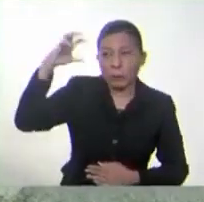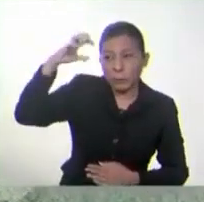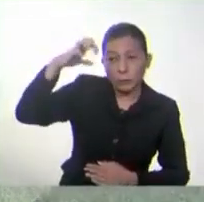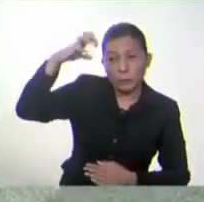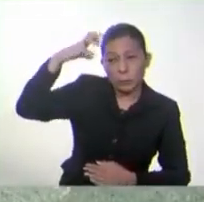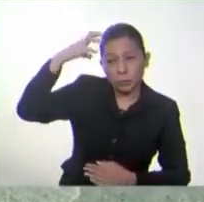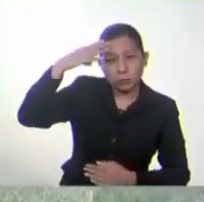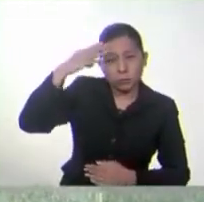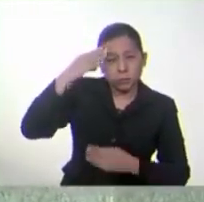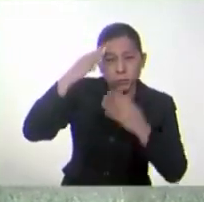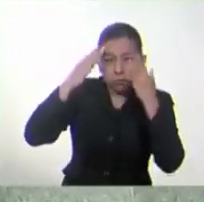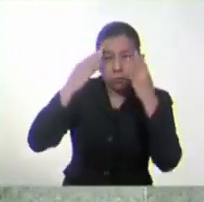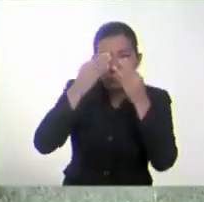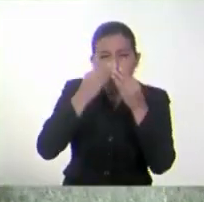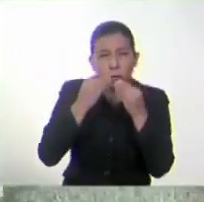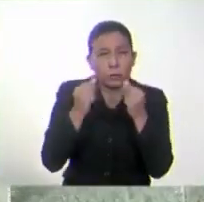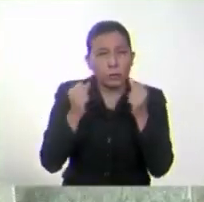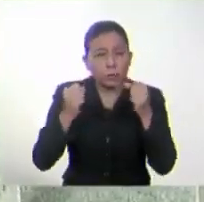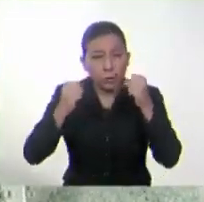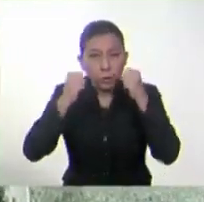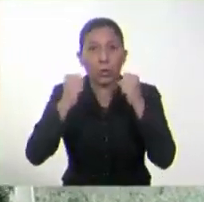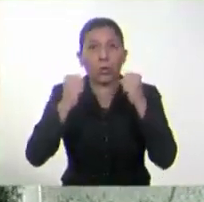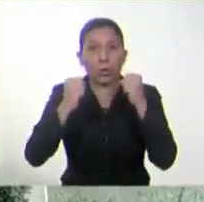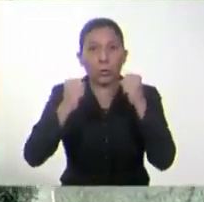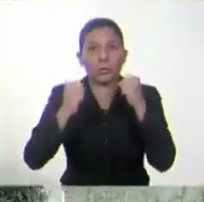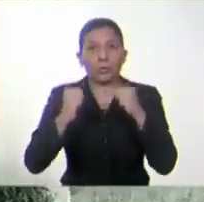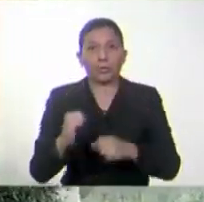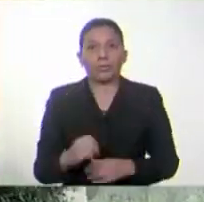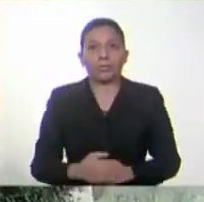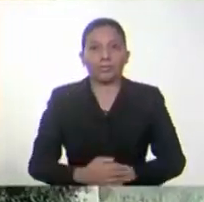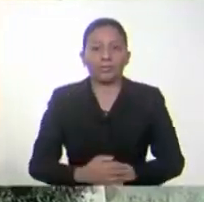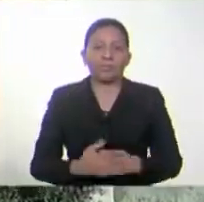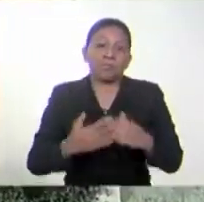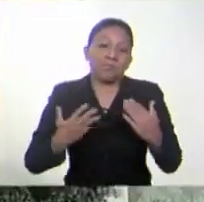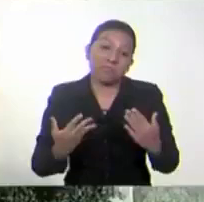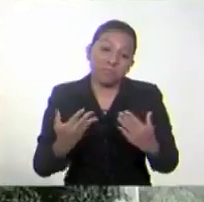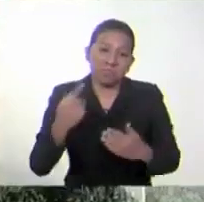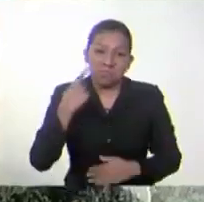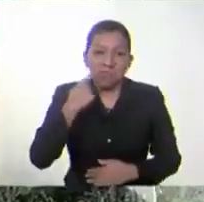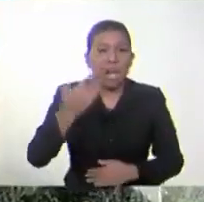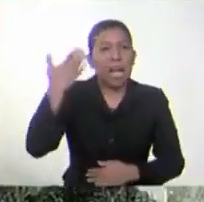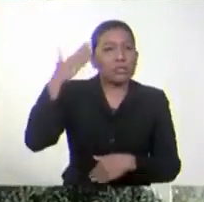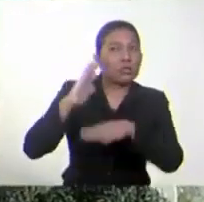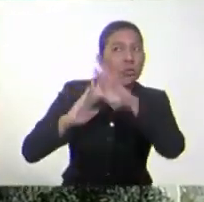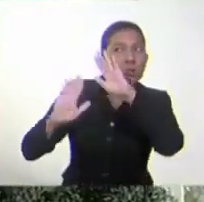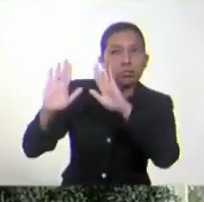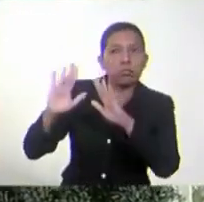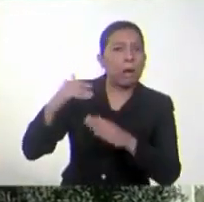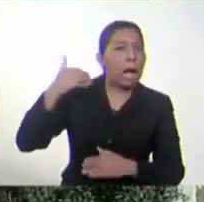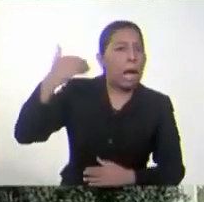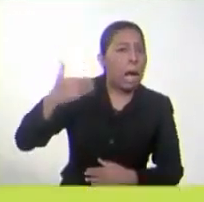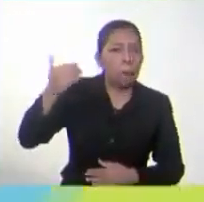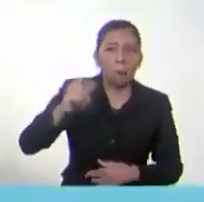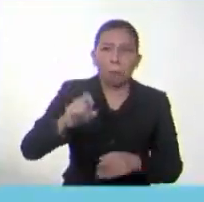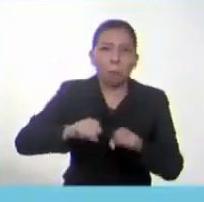forma sulfato de bario aún más insoluble, por lo que el monumento queda protegido por muchos años.